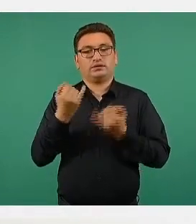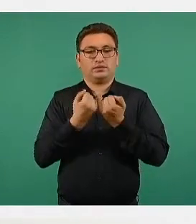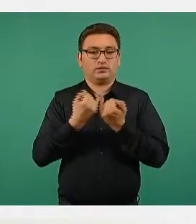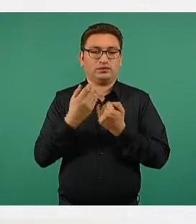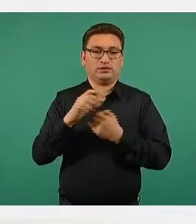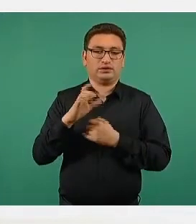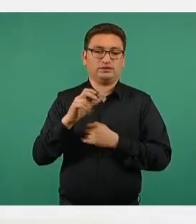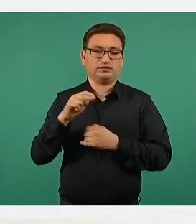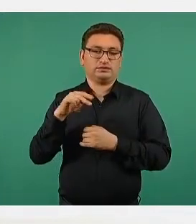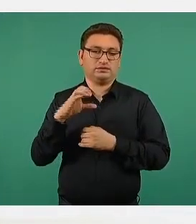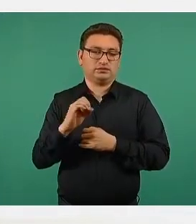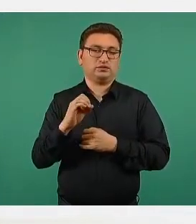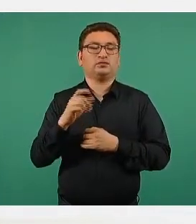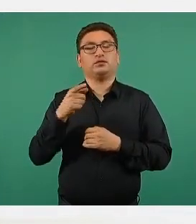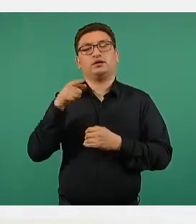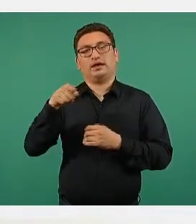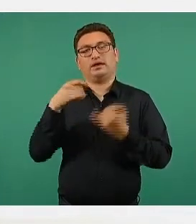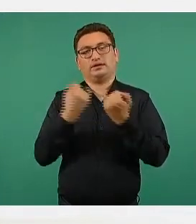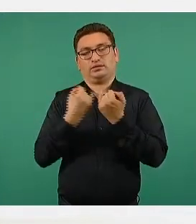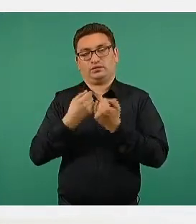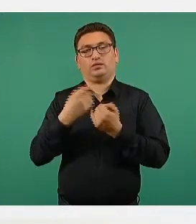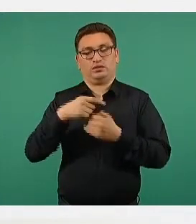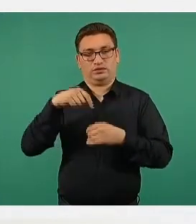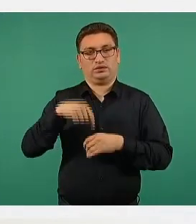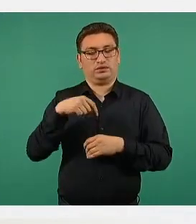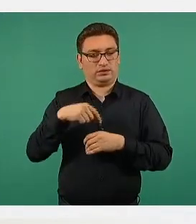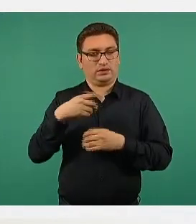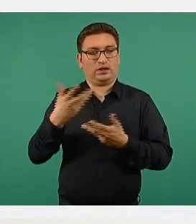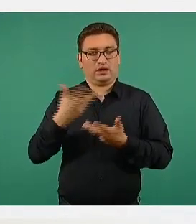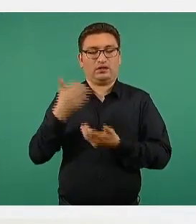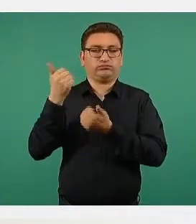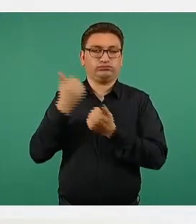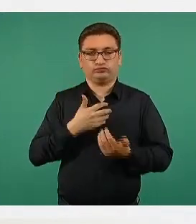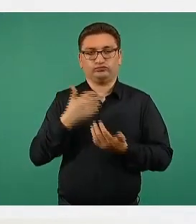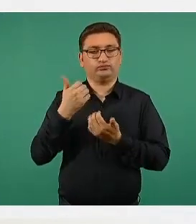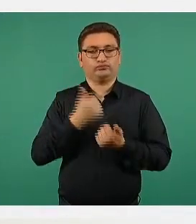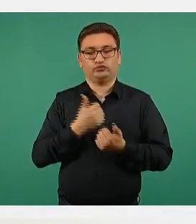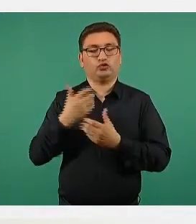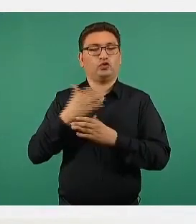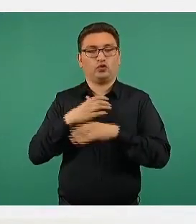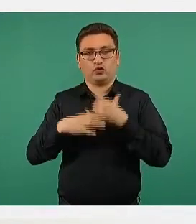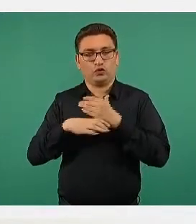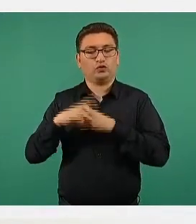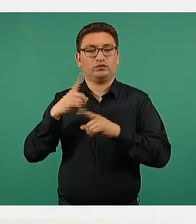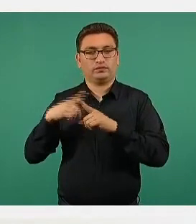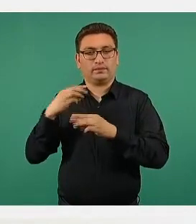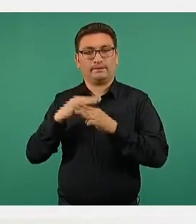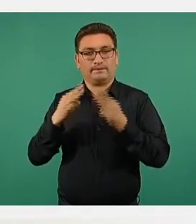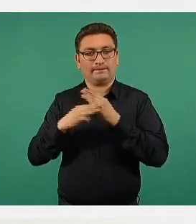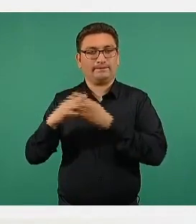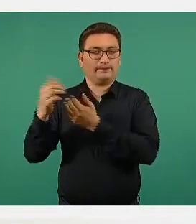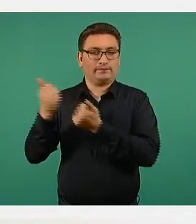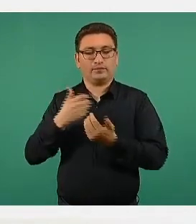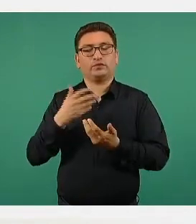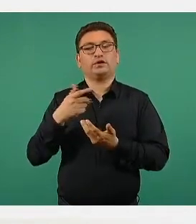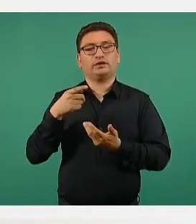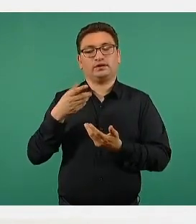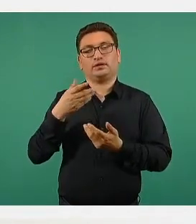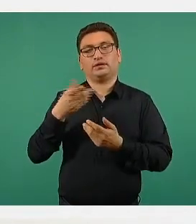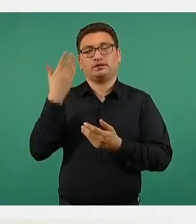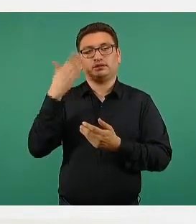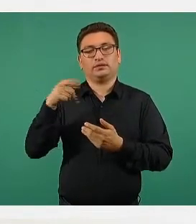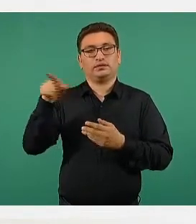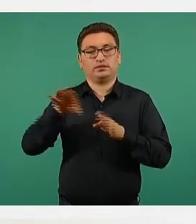la vacuna que también se libera aquí, que recibimos el granel por parte de la